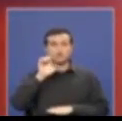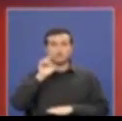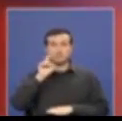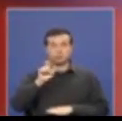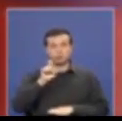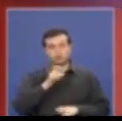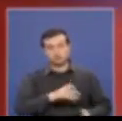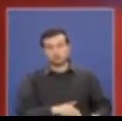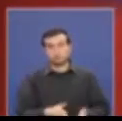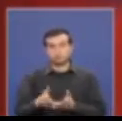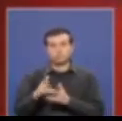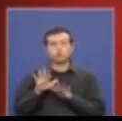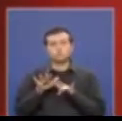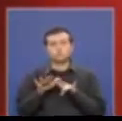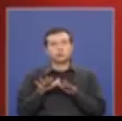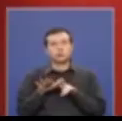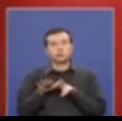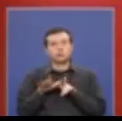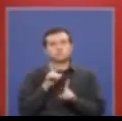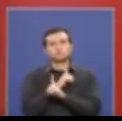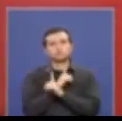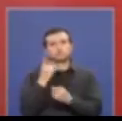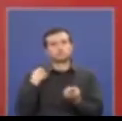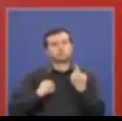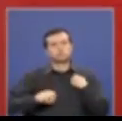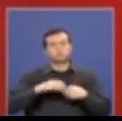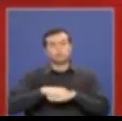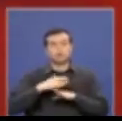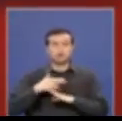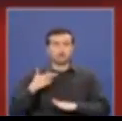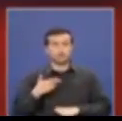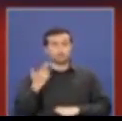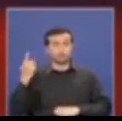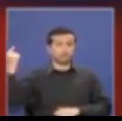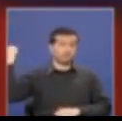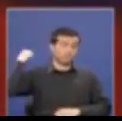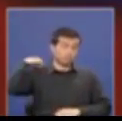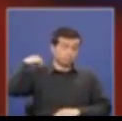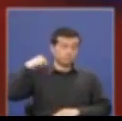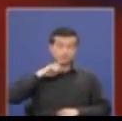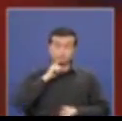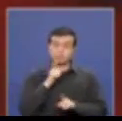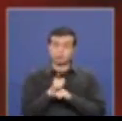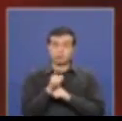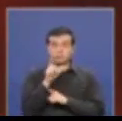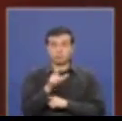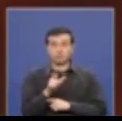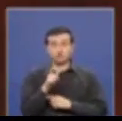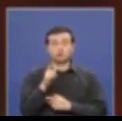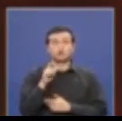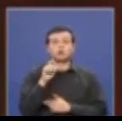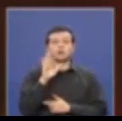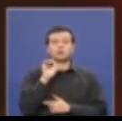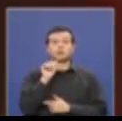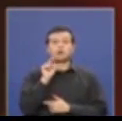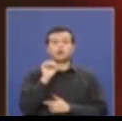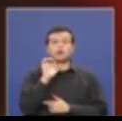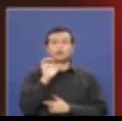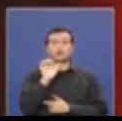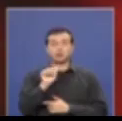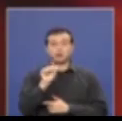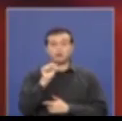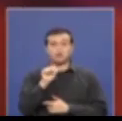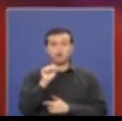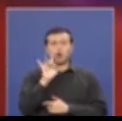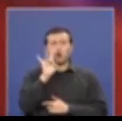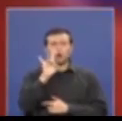la movilidad de sus piernas por el balazo que recibió en espina dorsal. Y el maestro, el sargento Tana, tiene la placa de